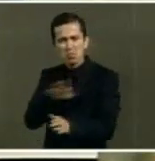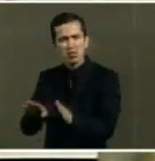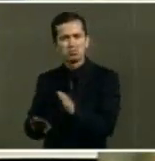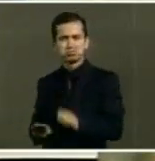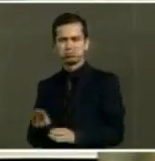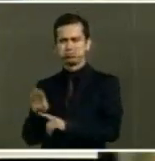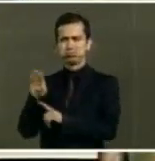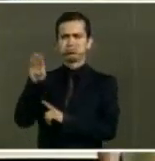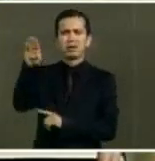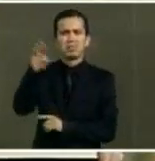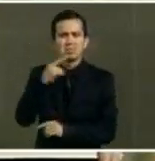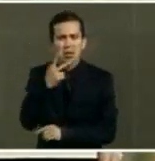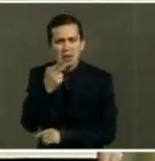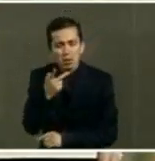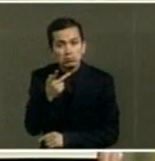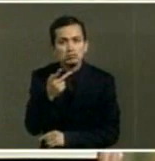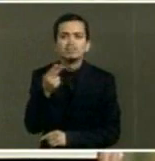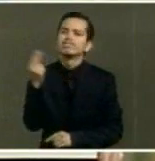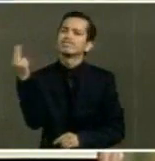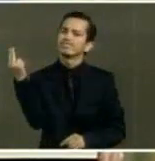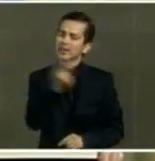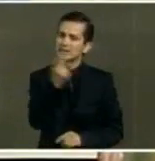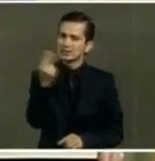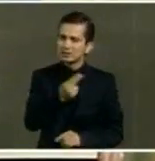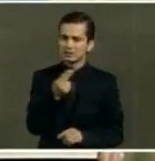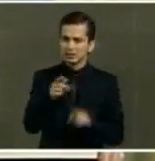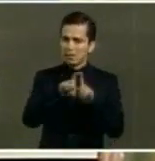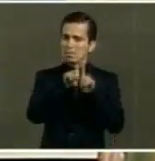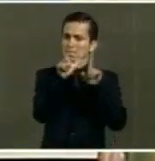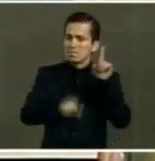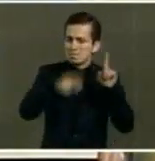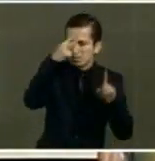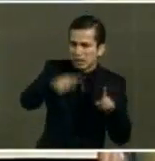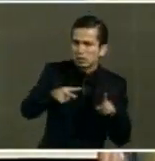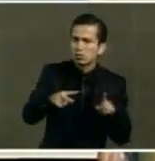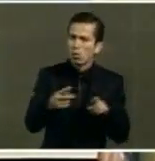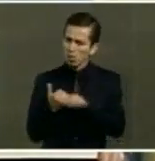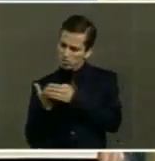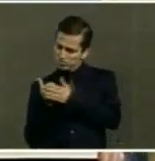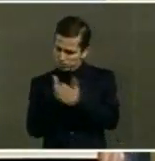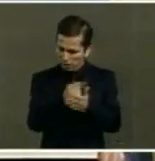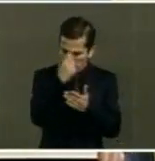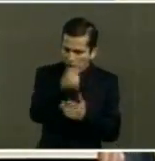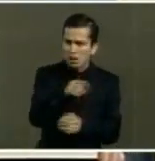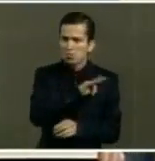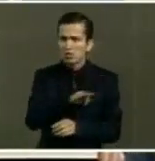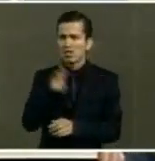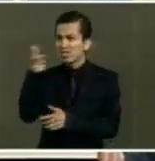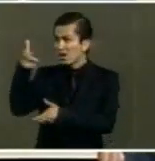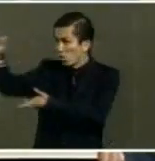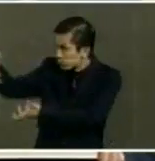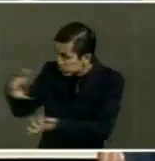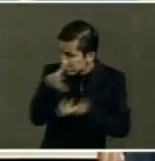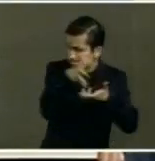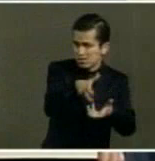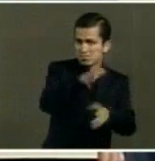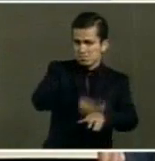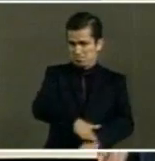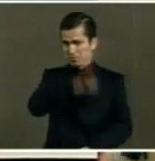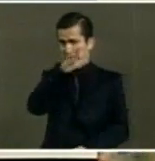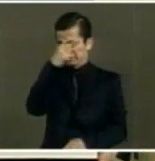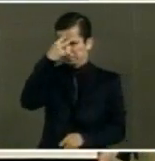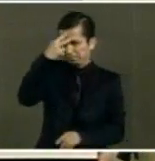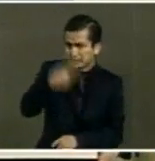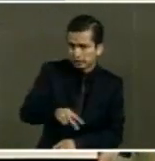en un destino natural para las inversiones del futuro. Y de esta manera nos planteamos poner a la economía en la ruta del